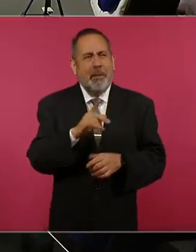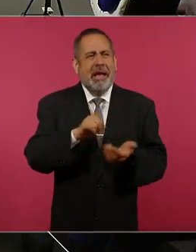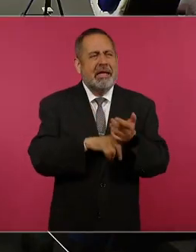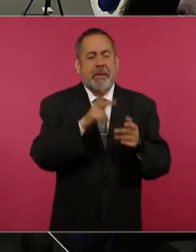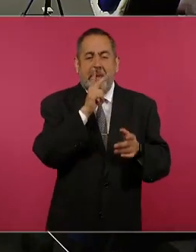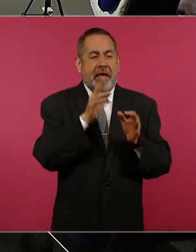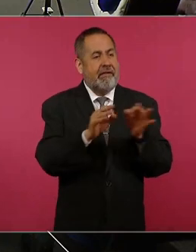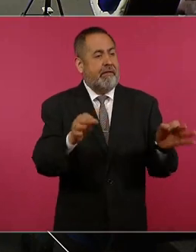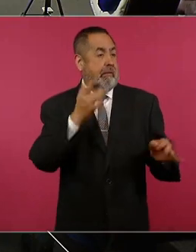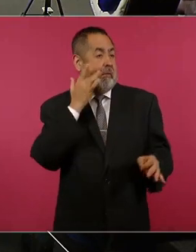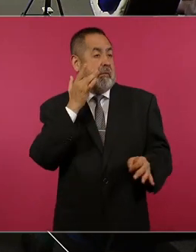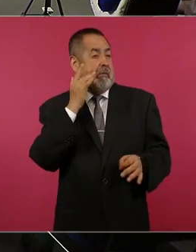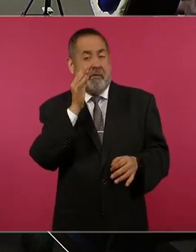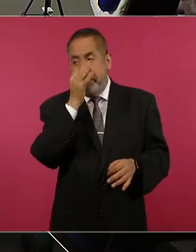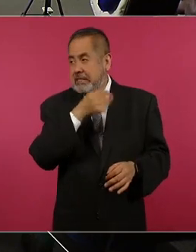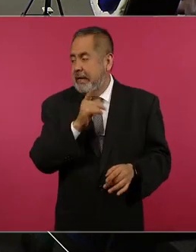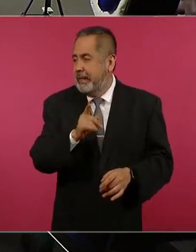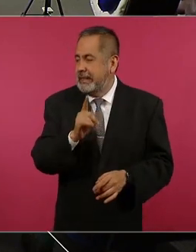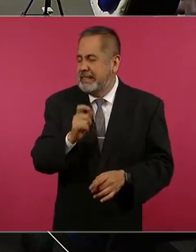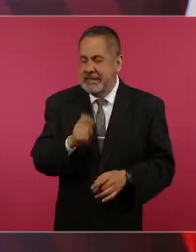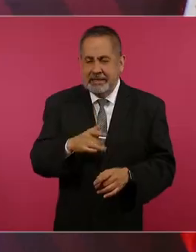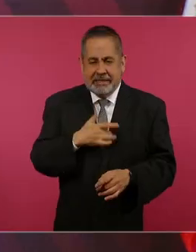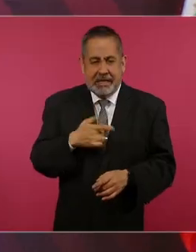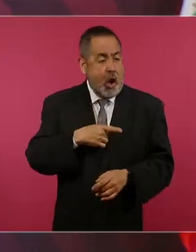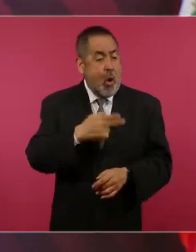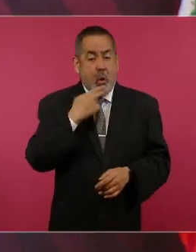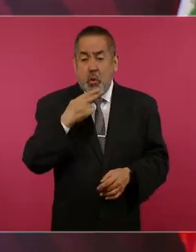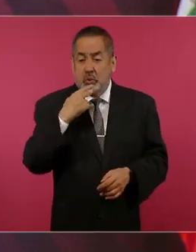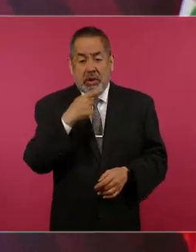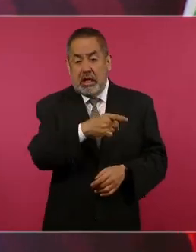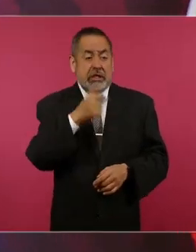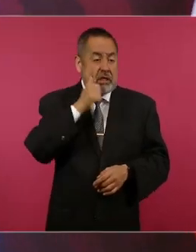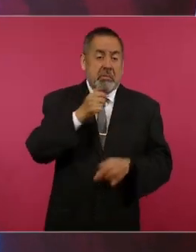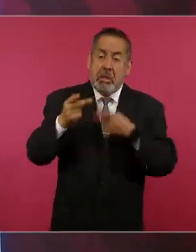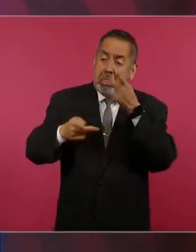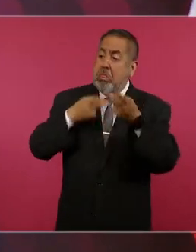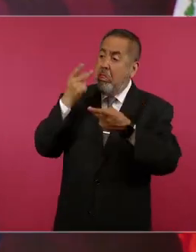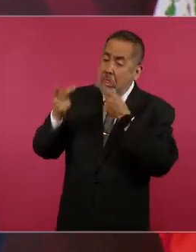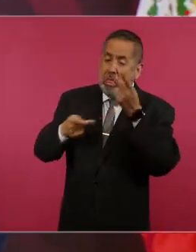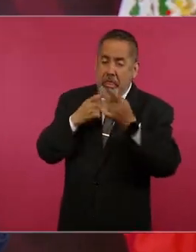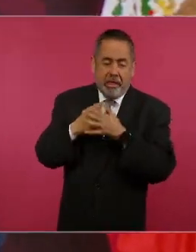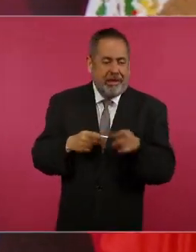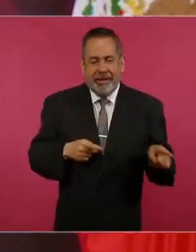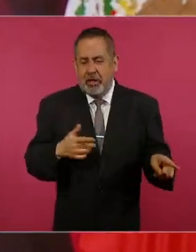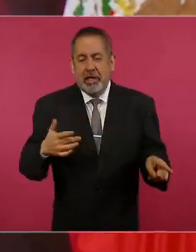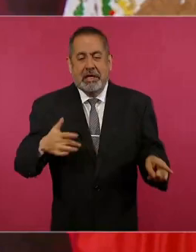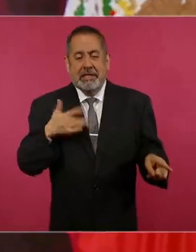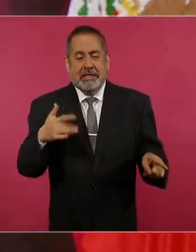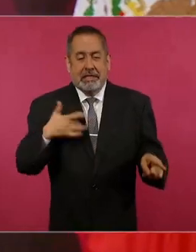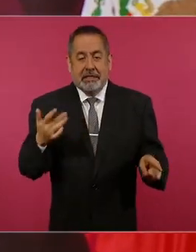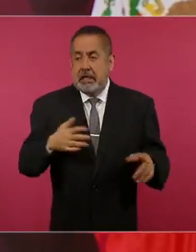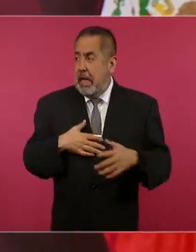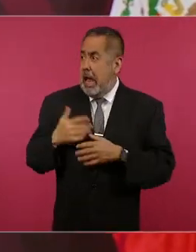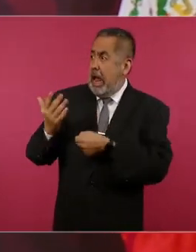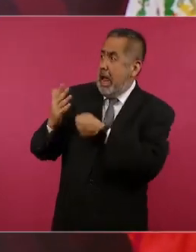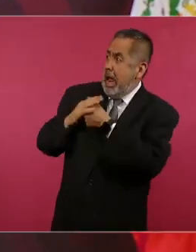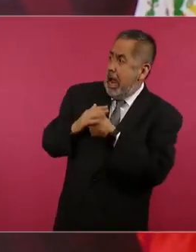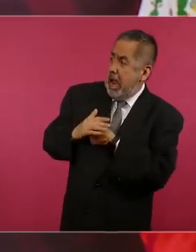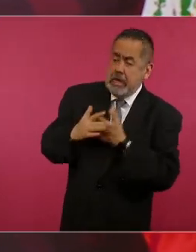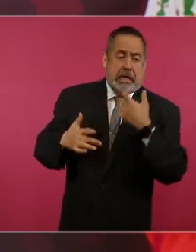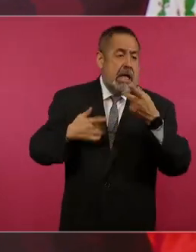pero la usan siempre, que se sienten perseguidos.